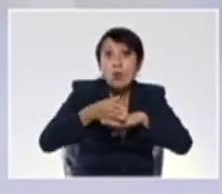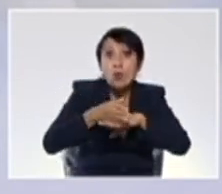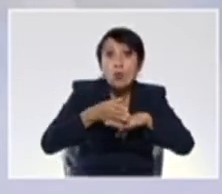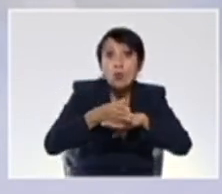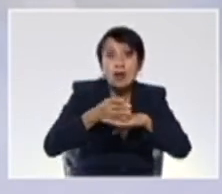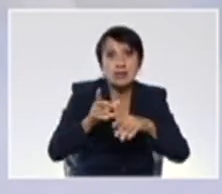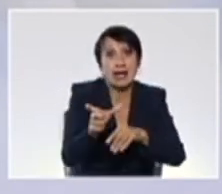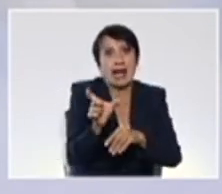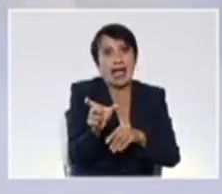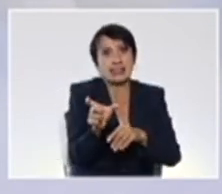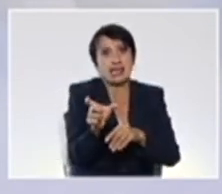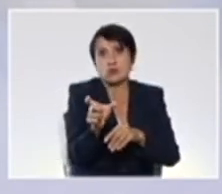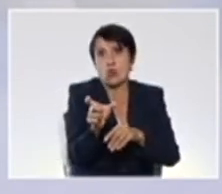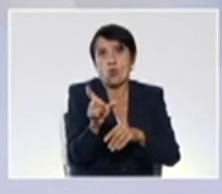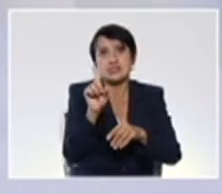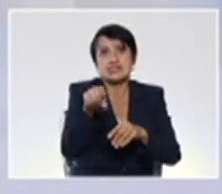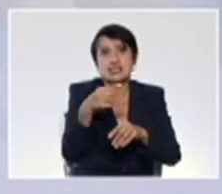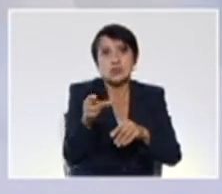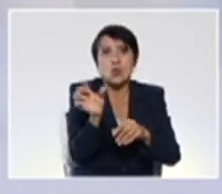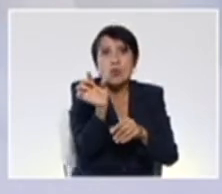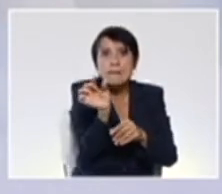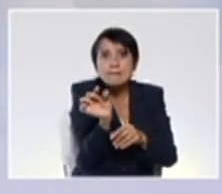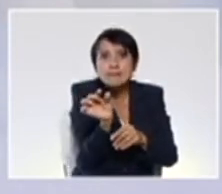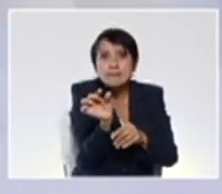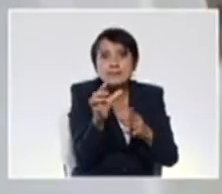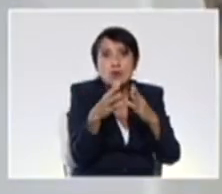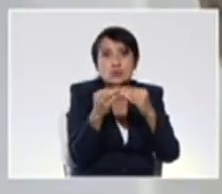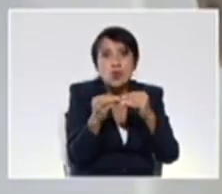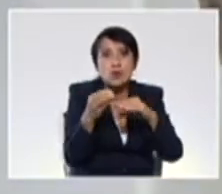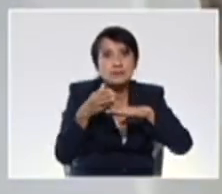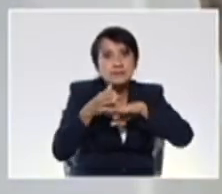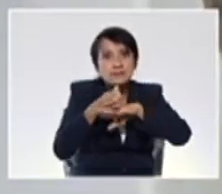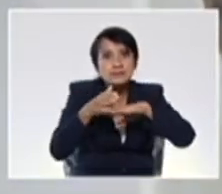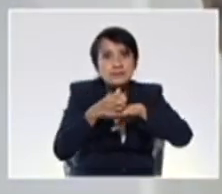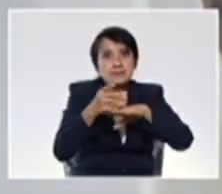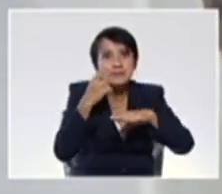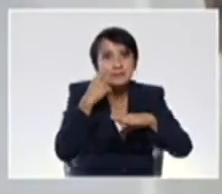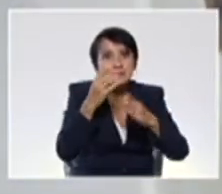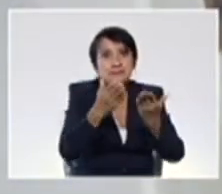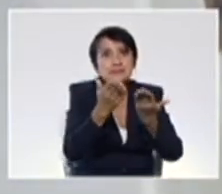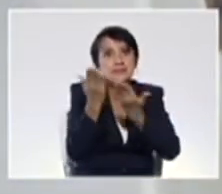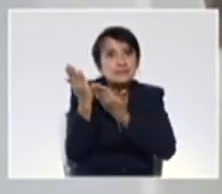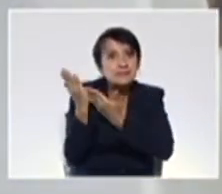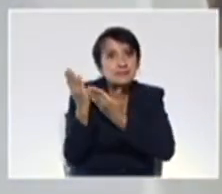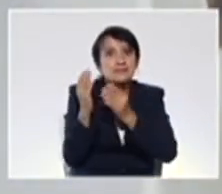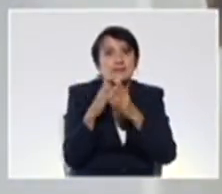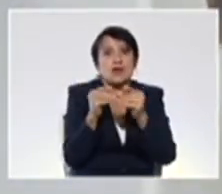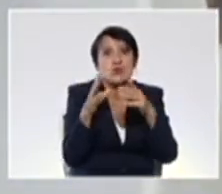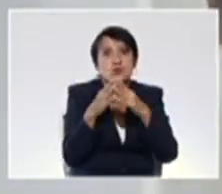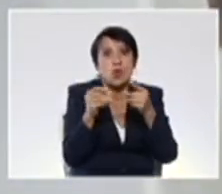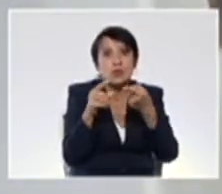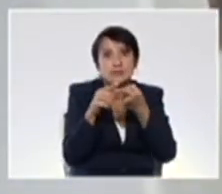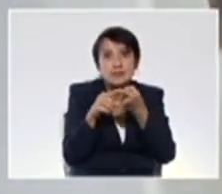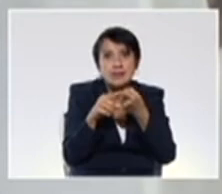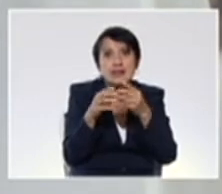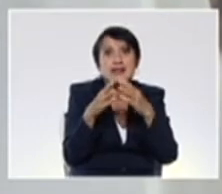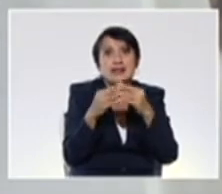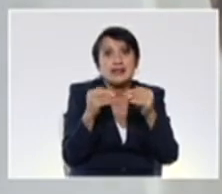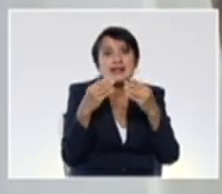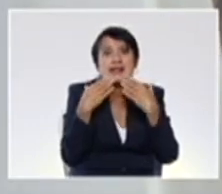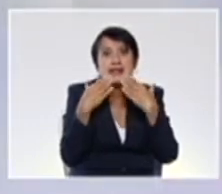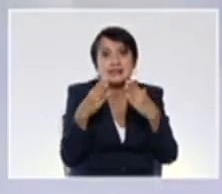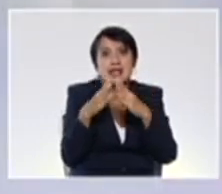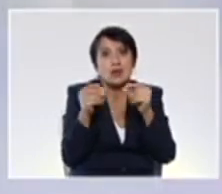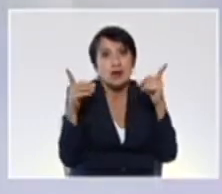al tamaño de tu dedo. Fíjense aquí, a la punta del dedo. ¿Sí se ve? Perfecto. Muchísimas gracias a los camarógrafos.